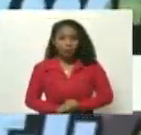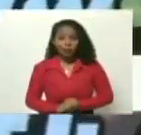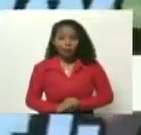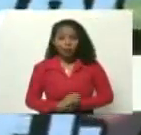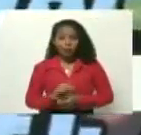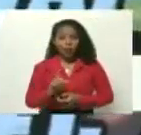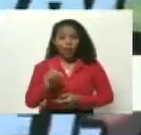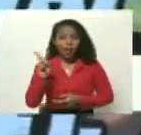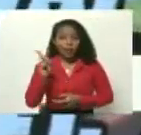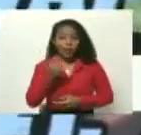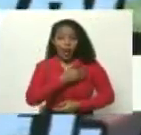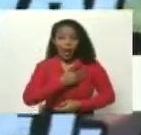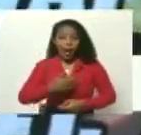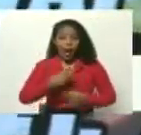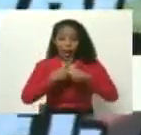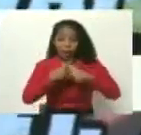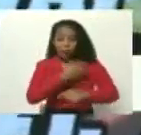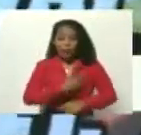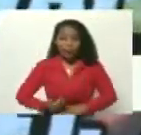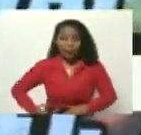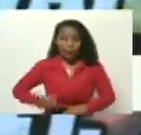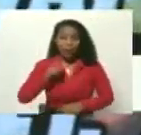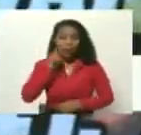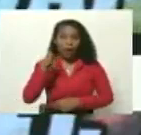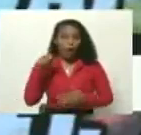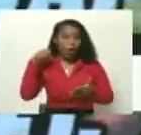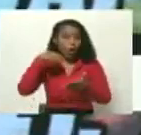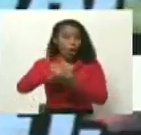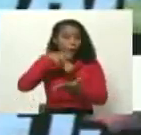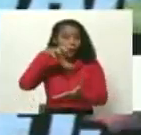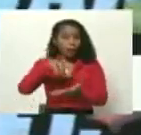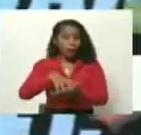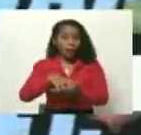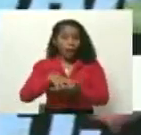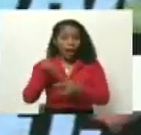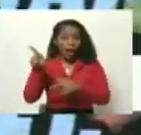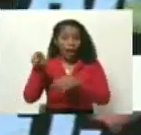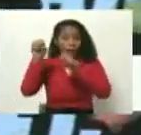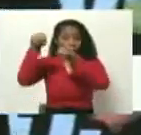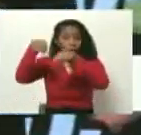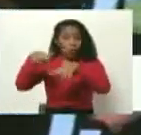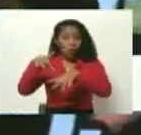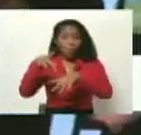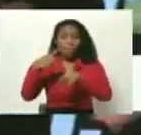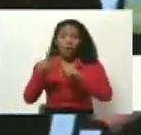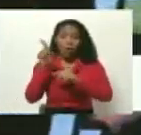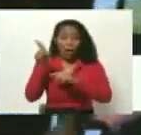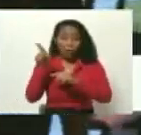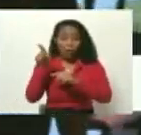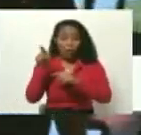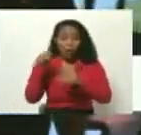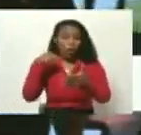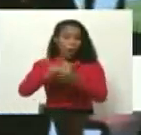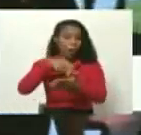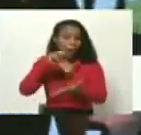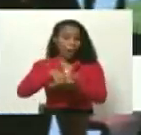Yanukovych, Víctor Yanukovych, presidente de Ucrania. Golpe de Estado. Renunció, pero fue un golpe de Estado.